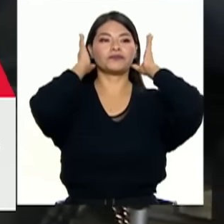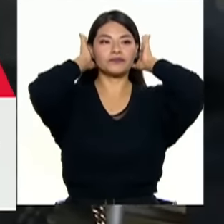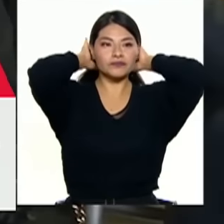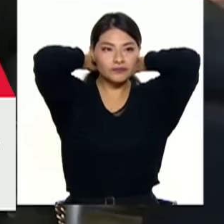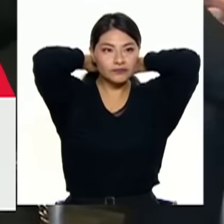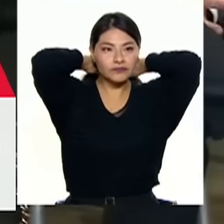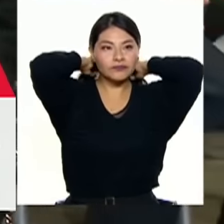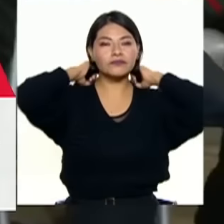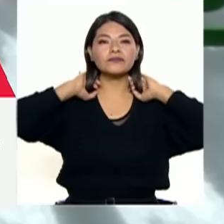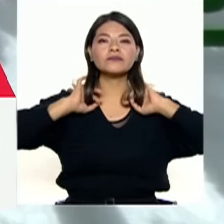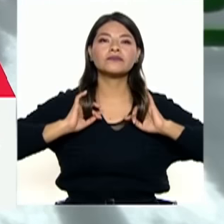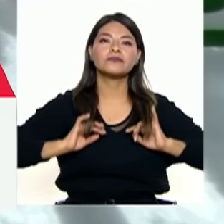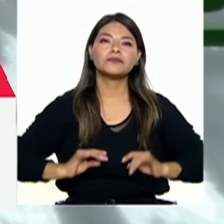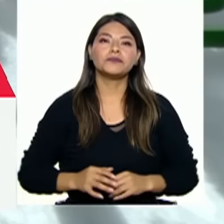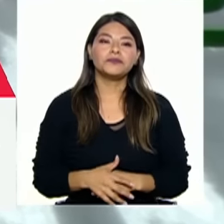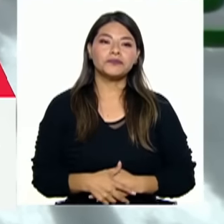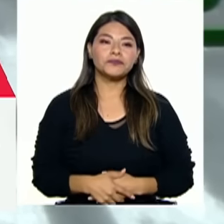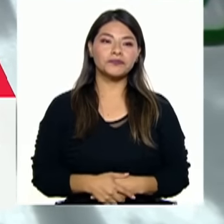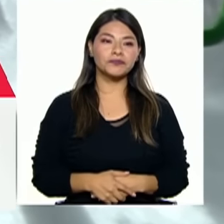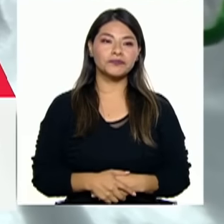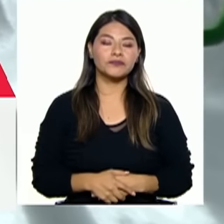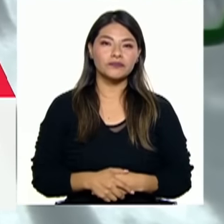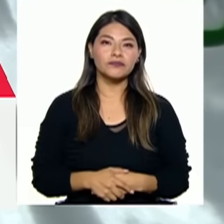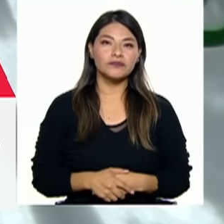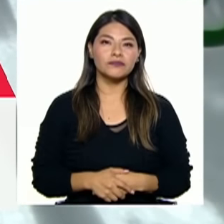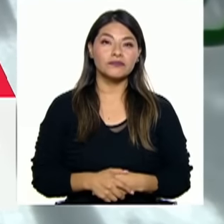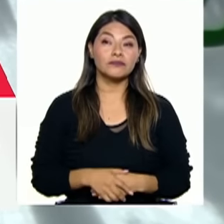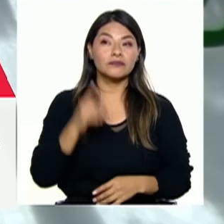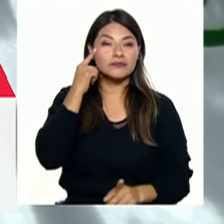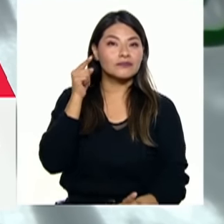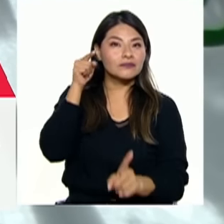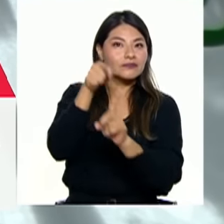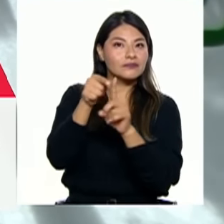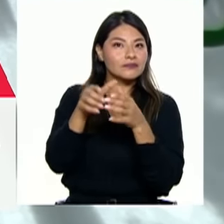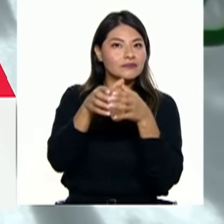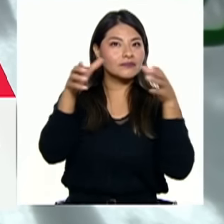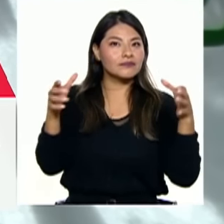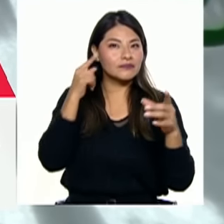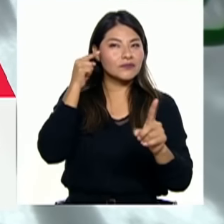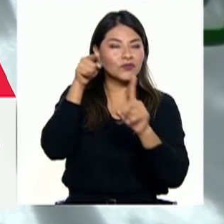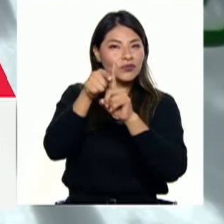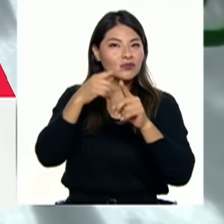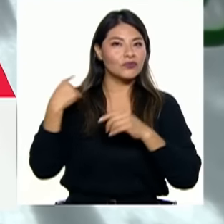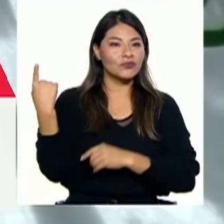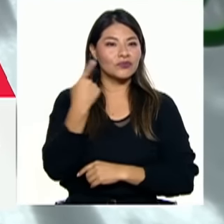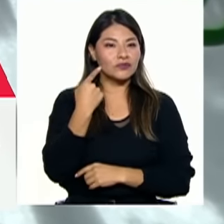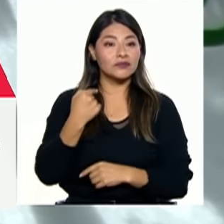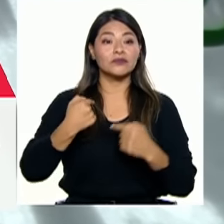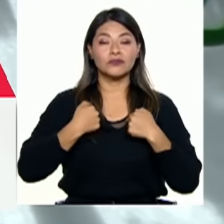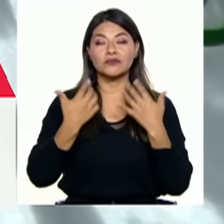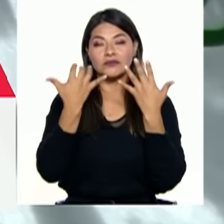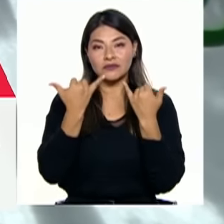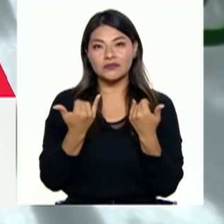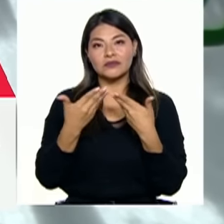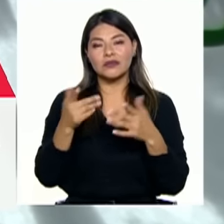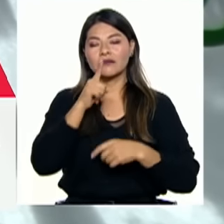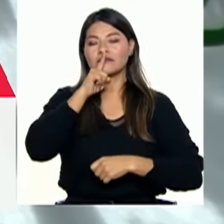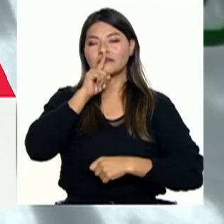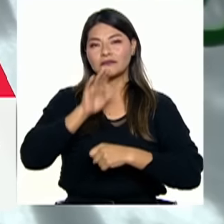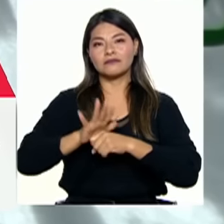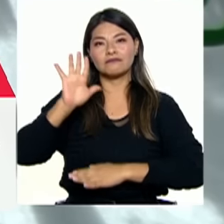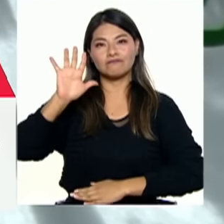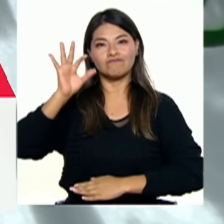amenazas se conviertan en realidad y frustren el llegar a nuestro gran objetivo nacional. Desde ya, quiero dejar claro mi